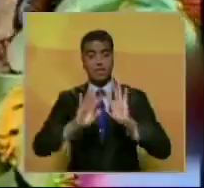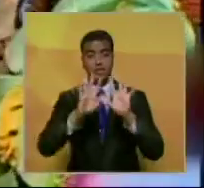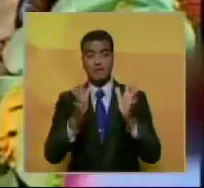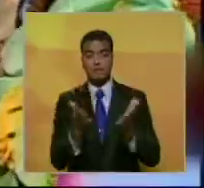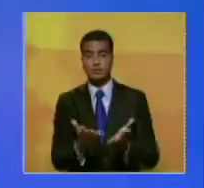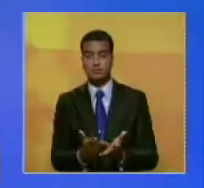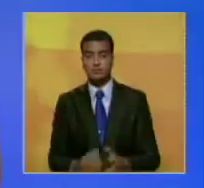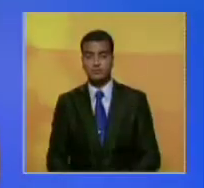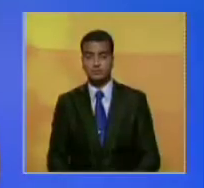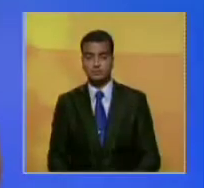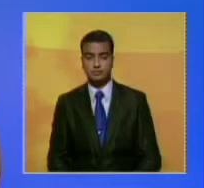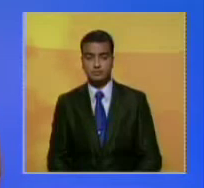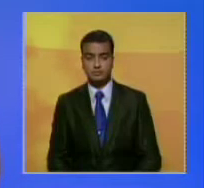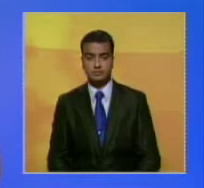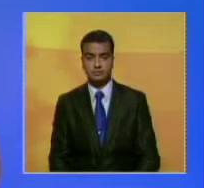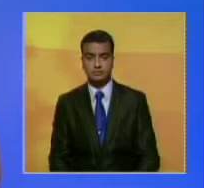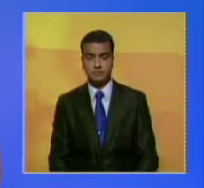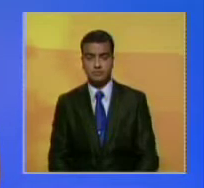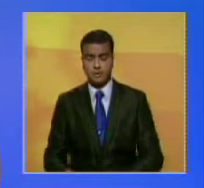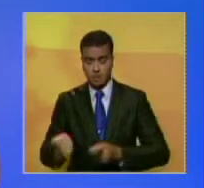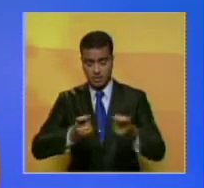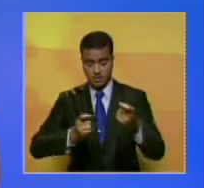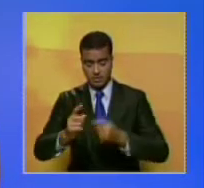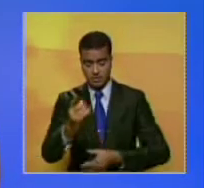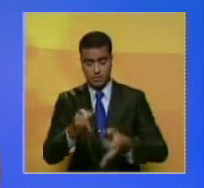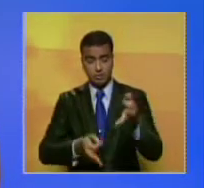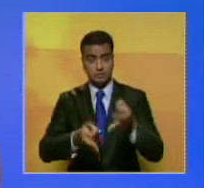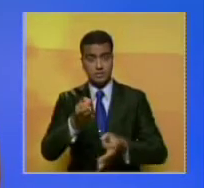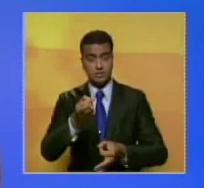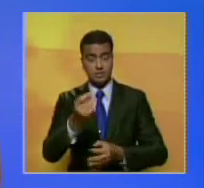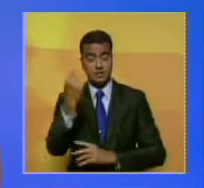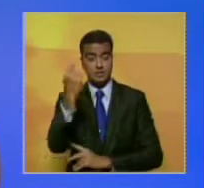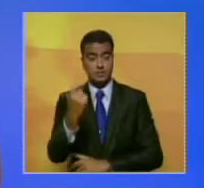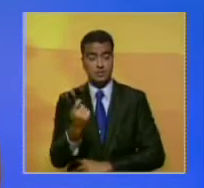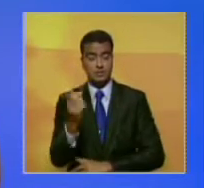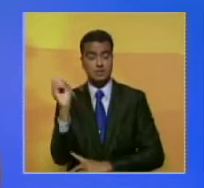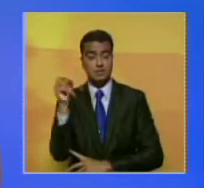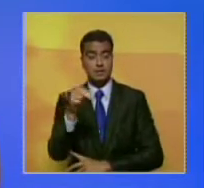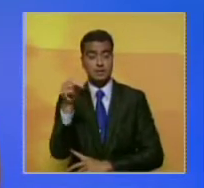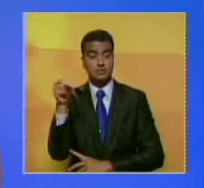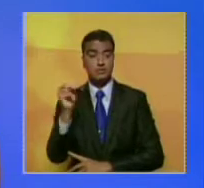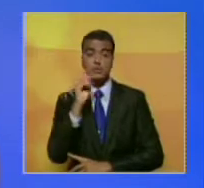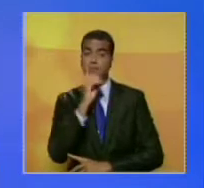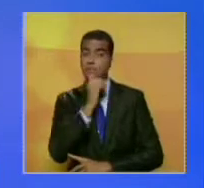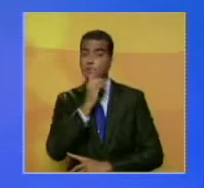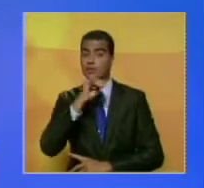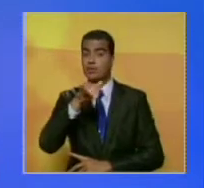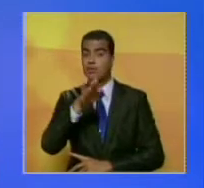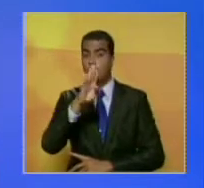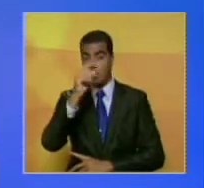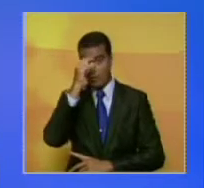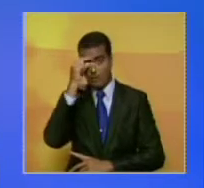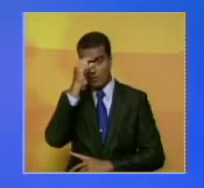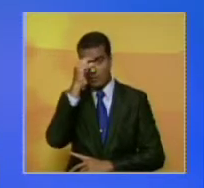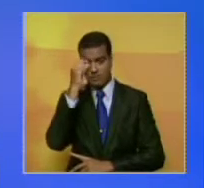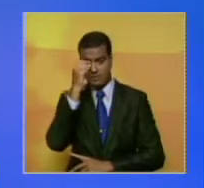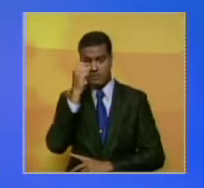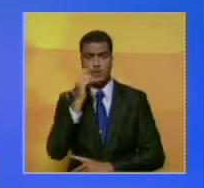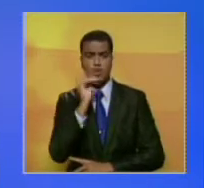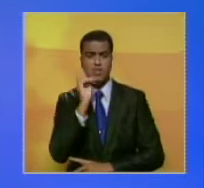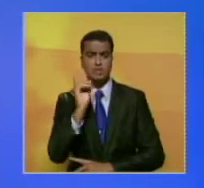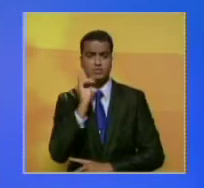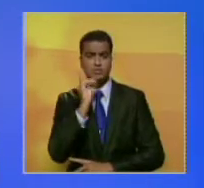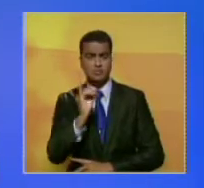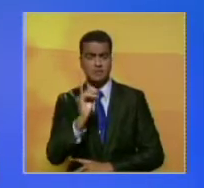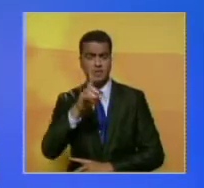mundo. El coordinador nacional de Primero Justicia y diputado ante la Asamblea Nacional, Julio Borges, considera que los recientes anuncios